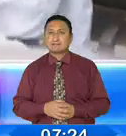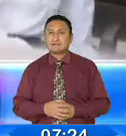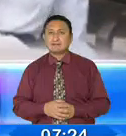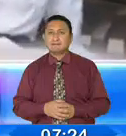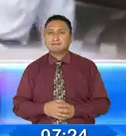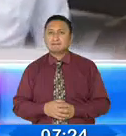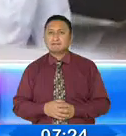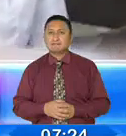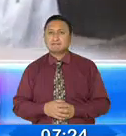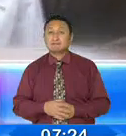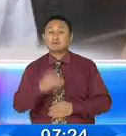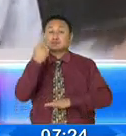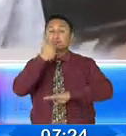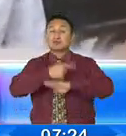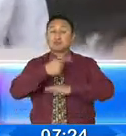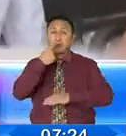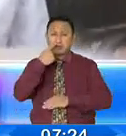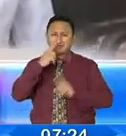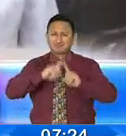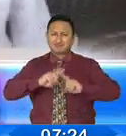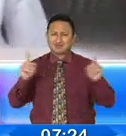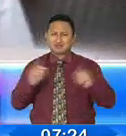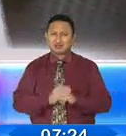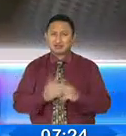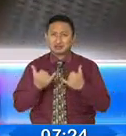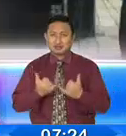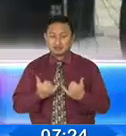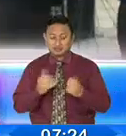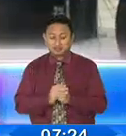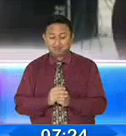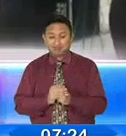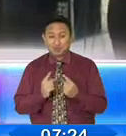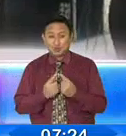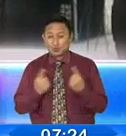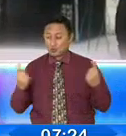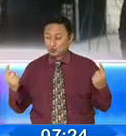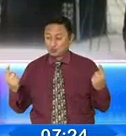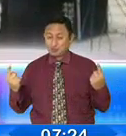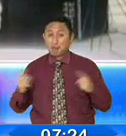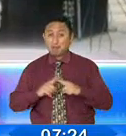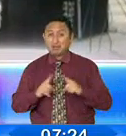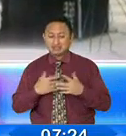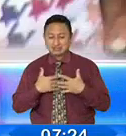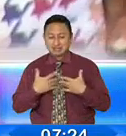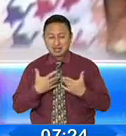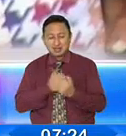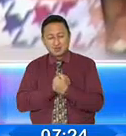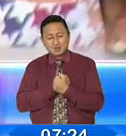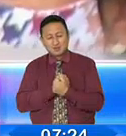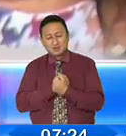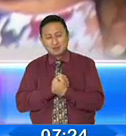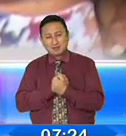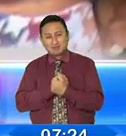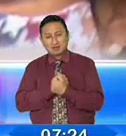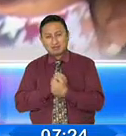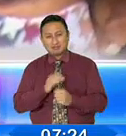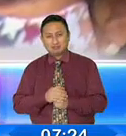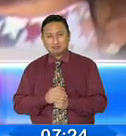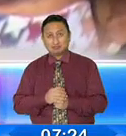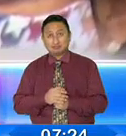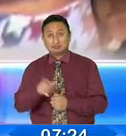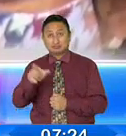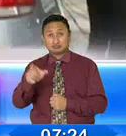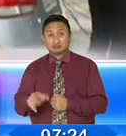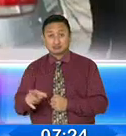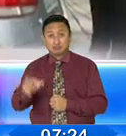fue un Día del Padre distinto, con distanciamiento pero con el corazón latiendo fuerte. Y es que para ese ser que está al frente de la